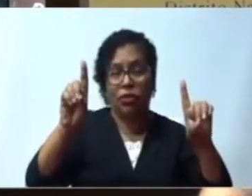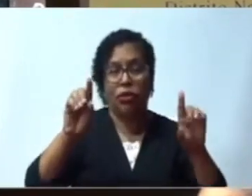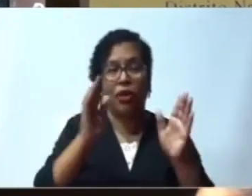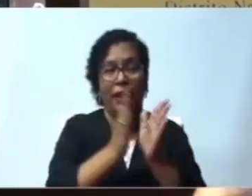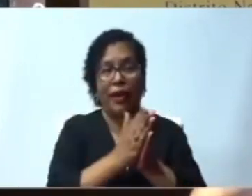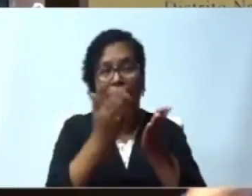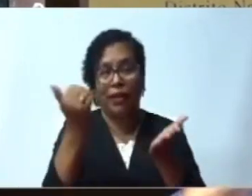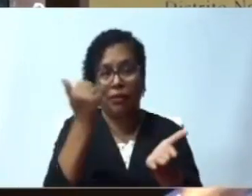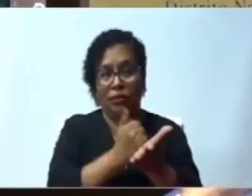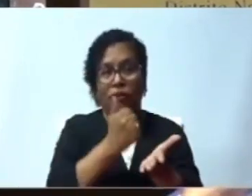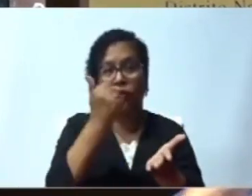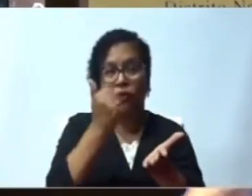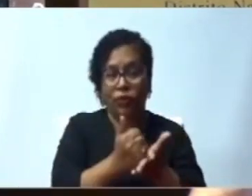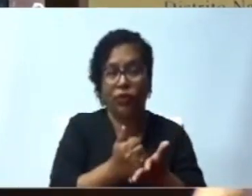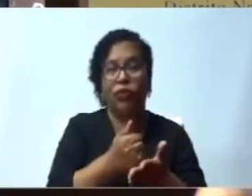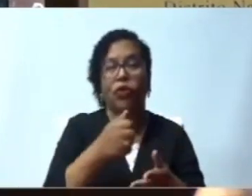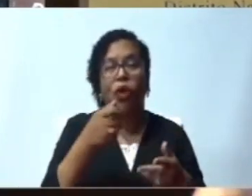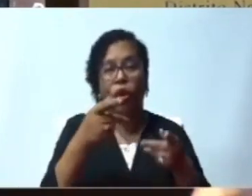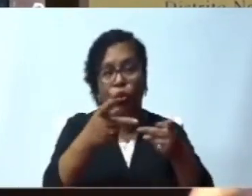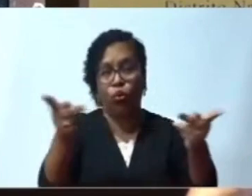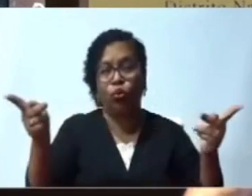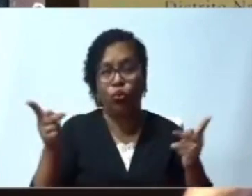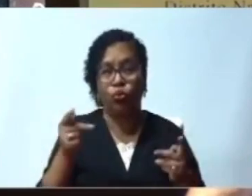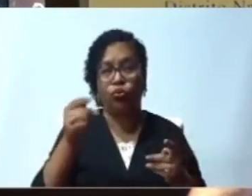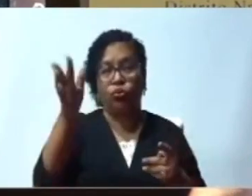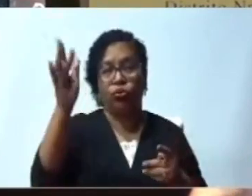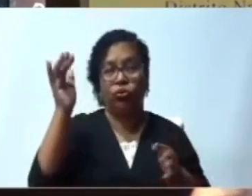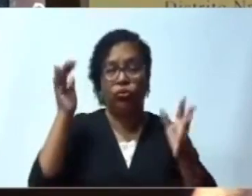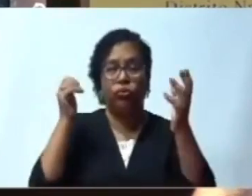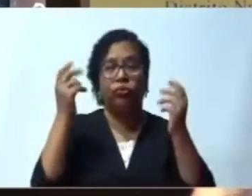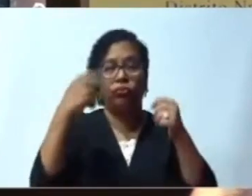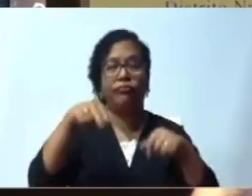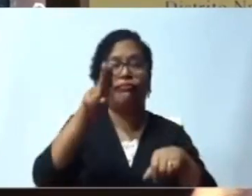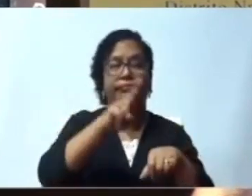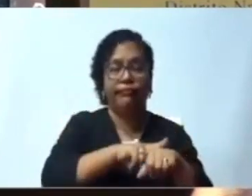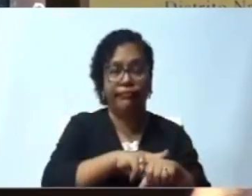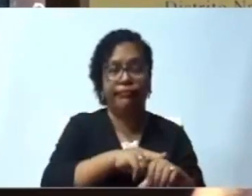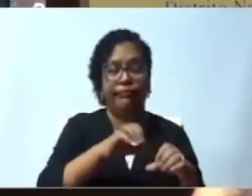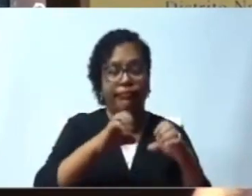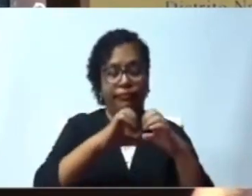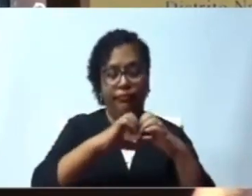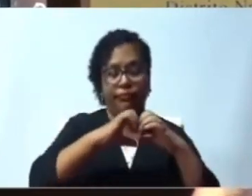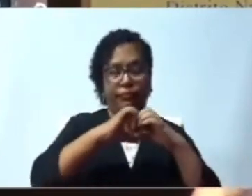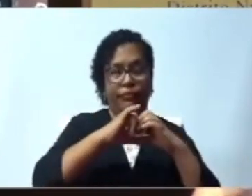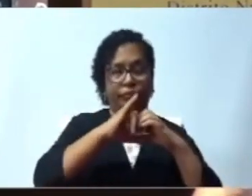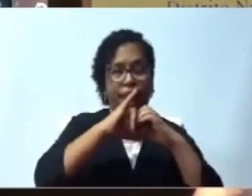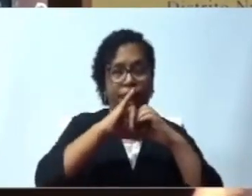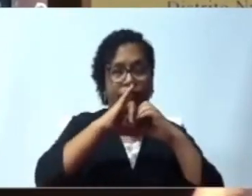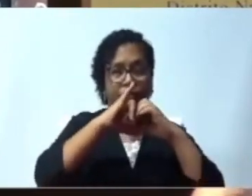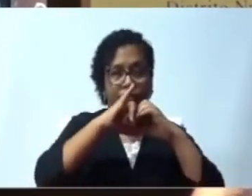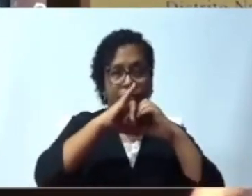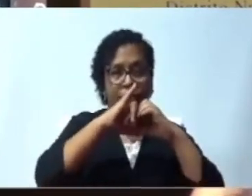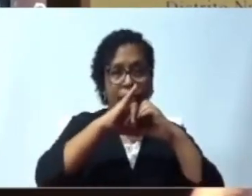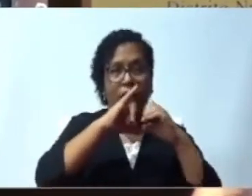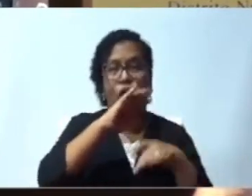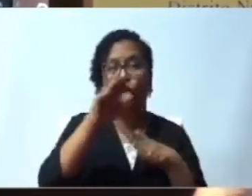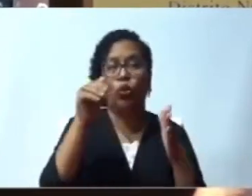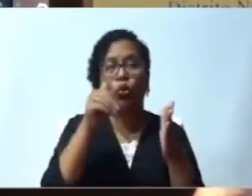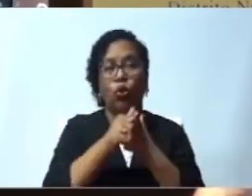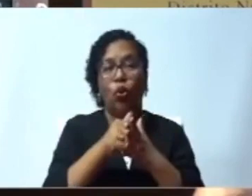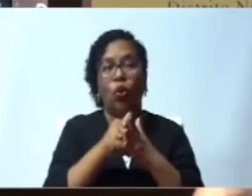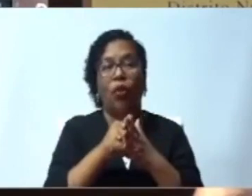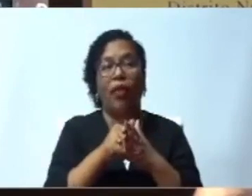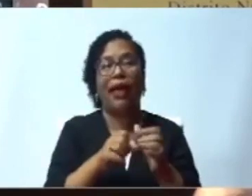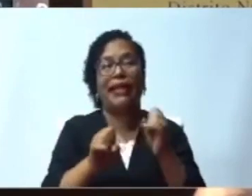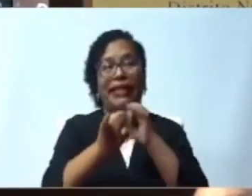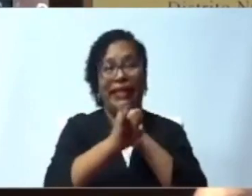Medio Ambiente, Instituto Agrario, Trabajo, INAIPI. Todas son instituciones que tienen un alto